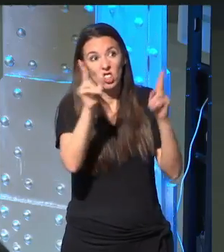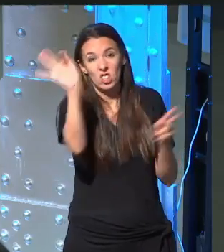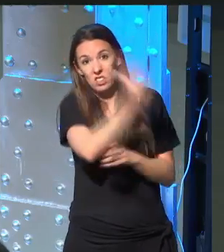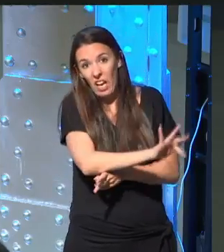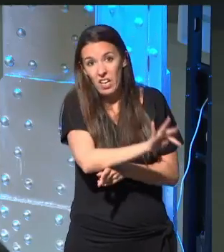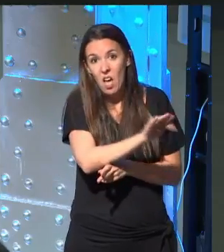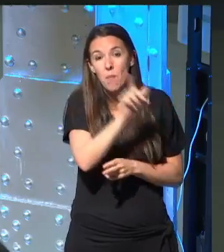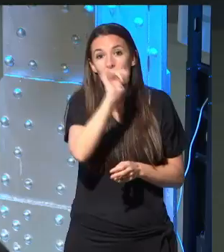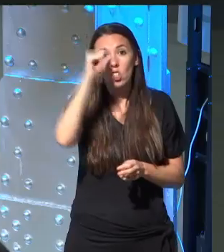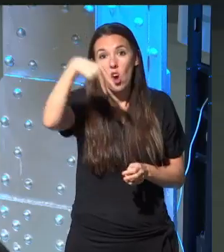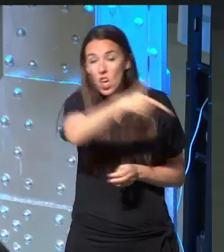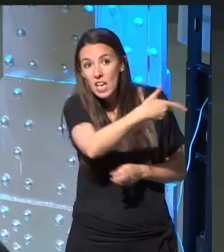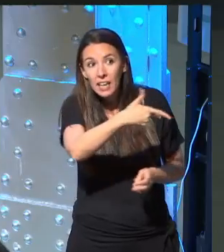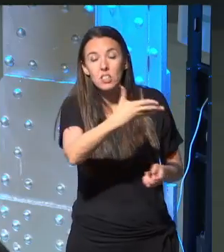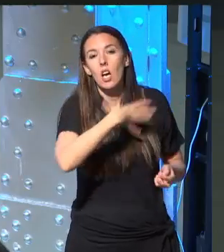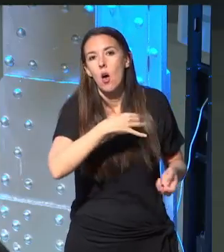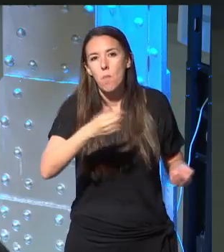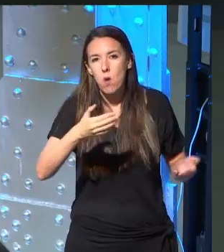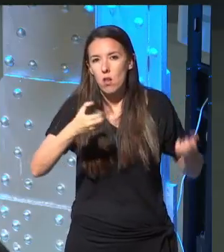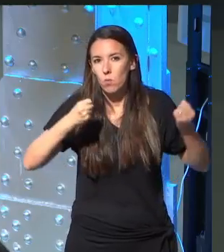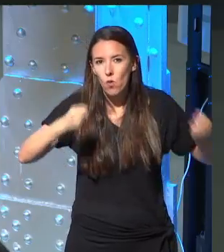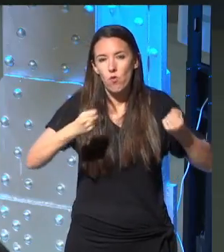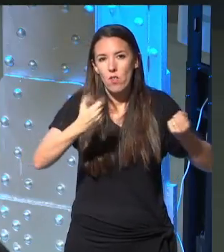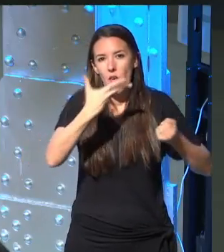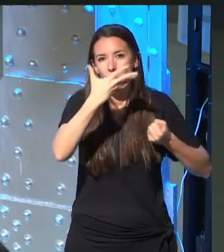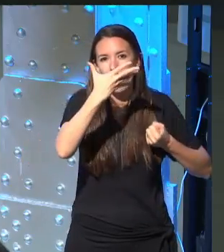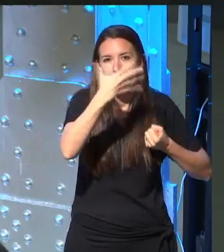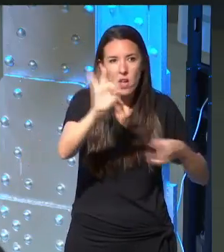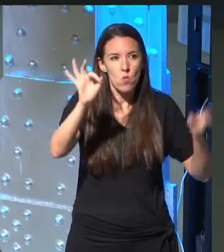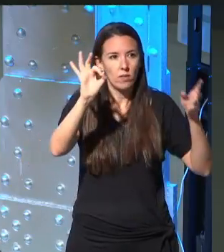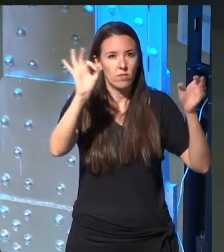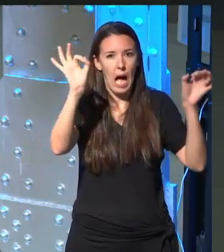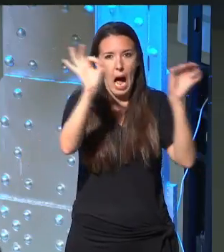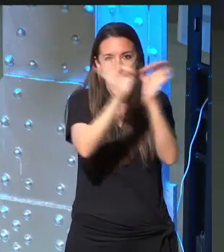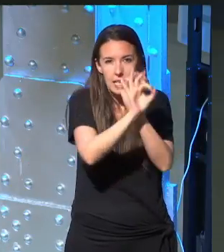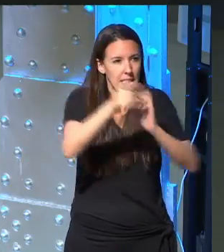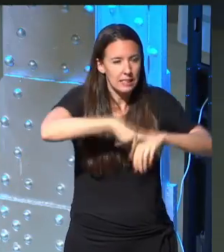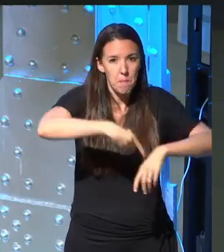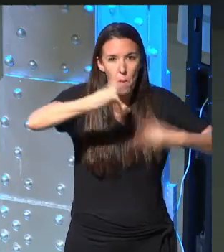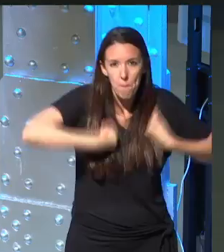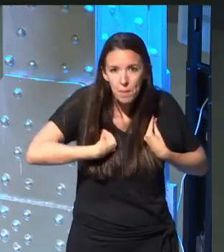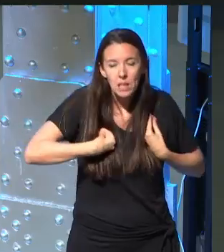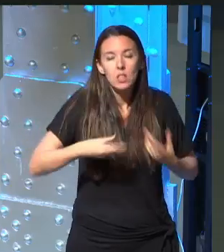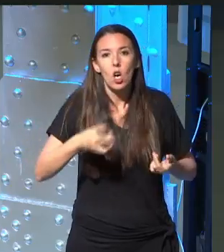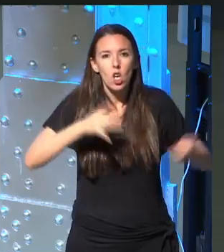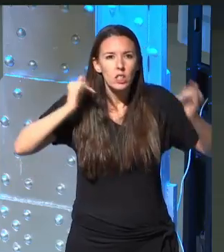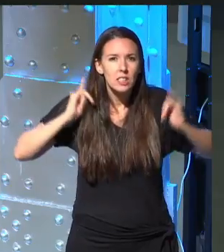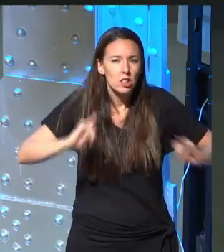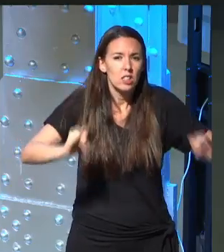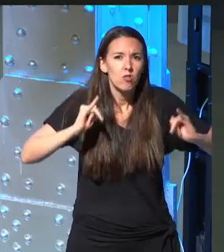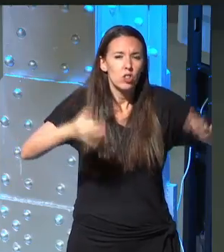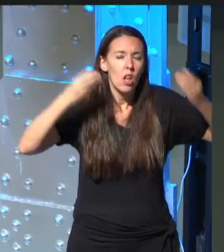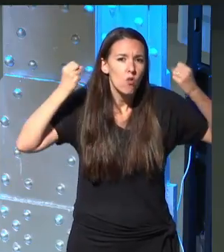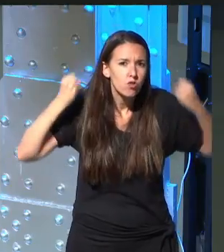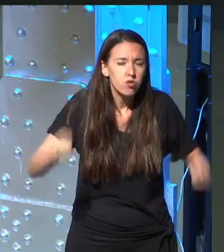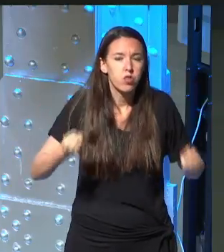Lynch es capaz de concentrar la fuerza de 50 eclipses a la vez, ¿no? O sea, vamos, he disfrutado tanto